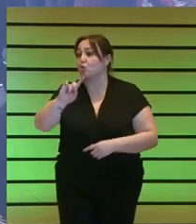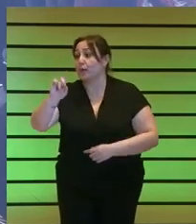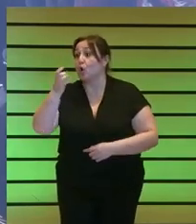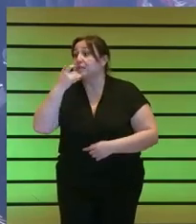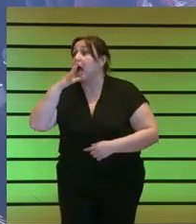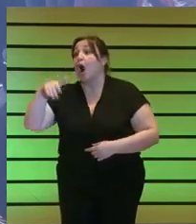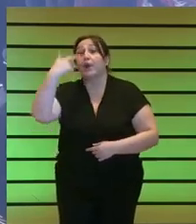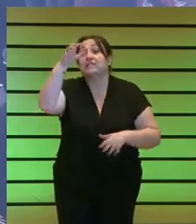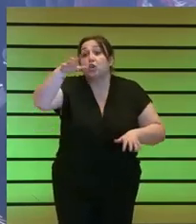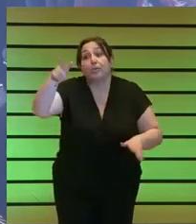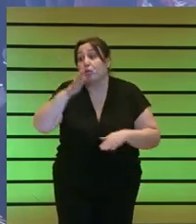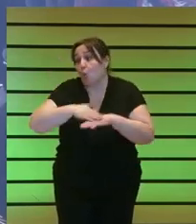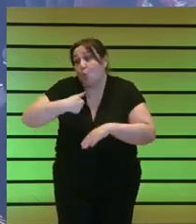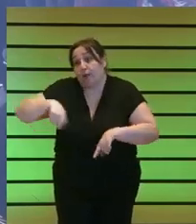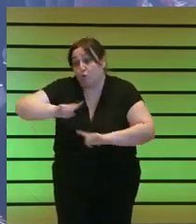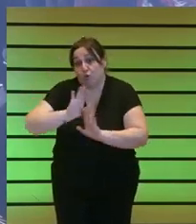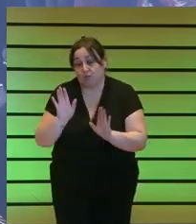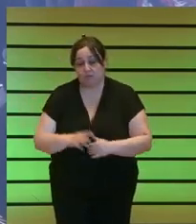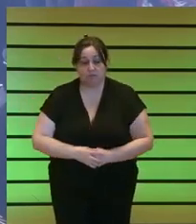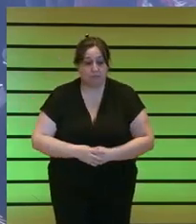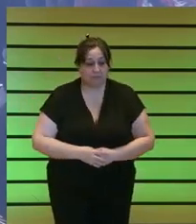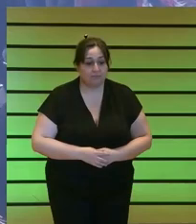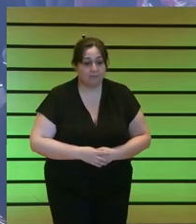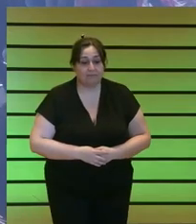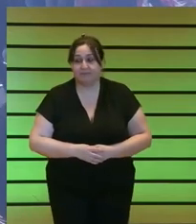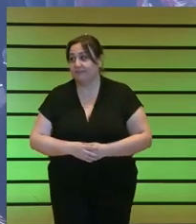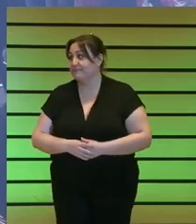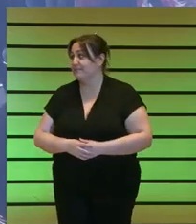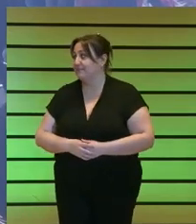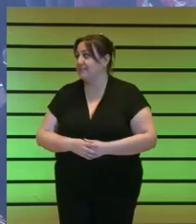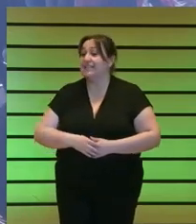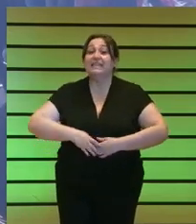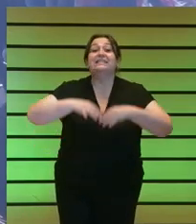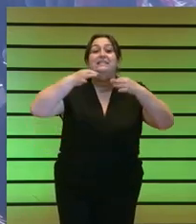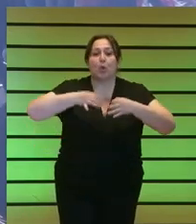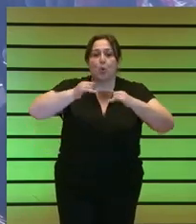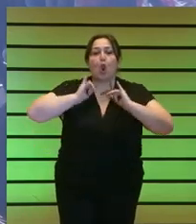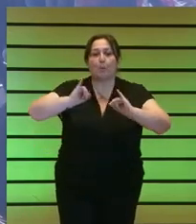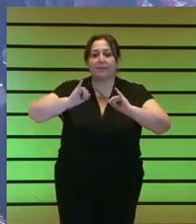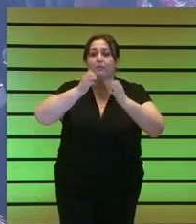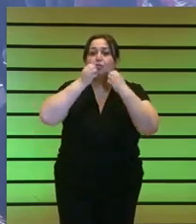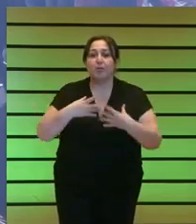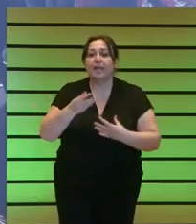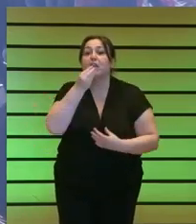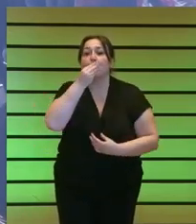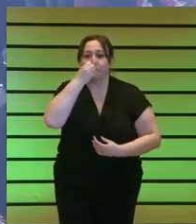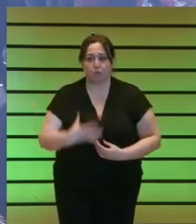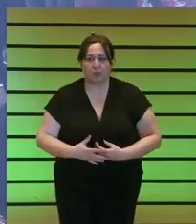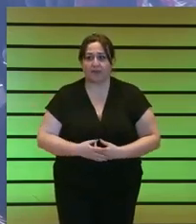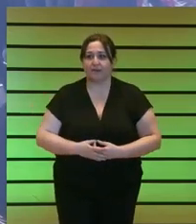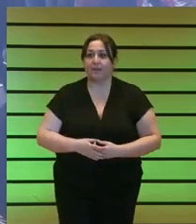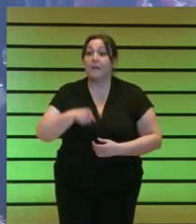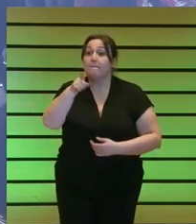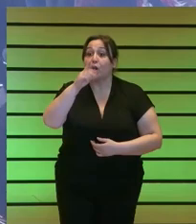llueve no es culpa nuestra y seguro que lo pasamos bien y comemos muy bien todos pero